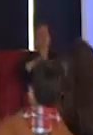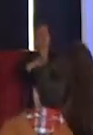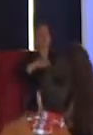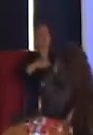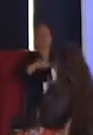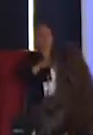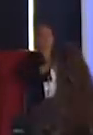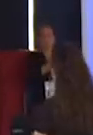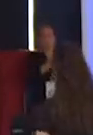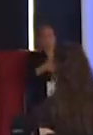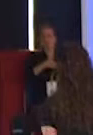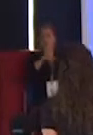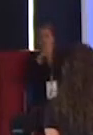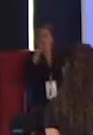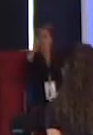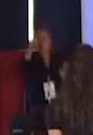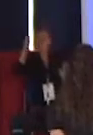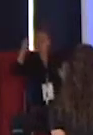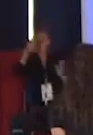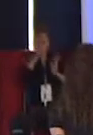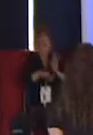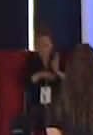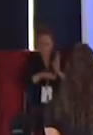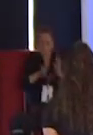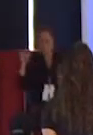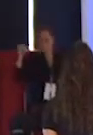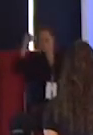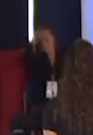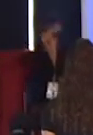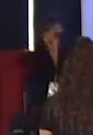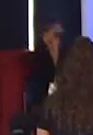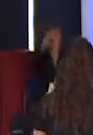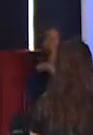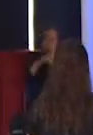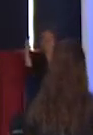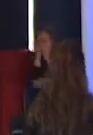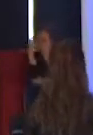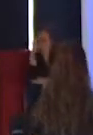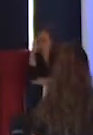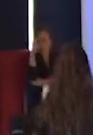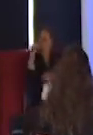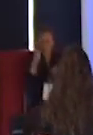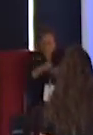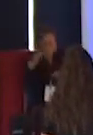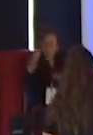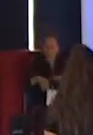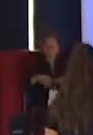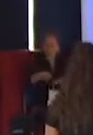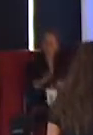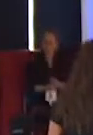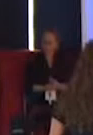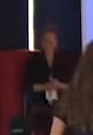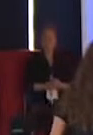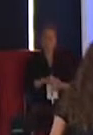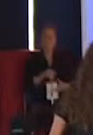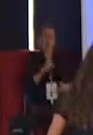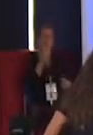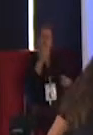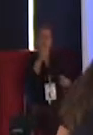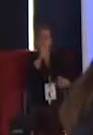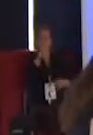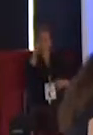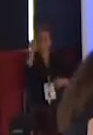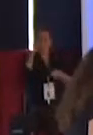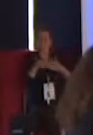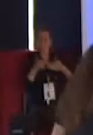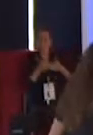discapacidad yo pago el 50% en cualquier otro país, menos Colombia. O sea, aquí pagamos igual todos, nosotros tenemos, me dan